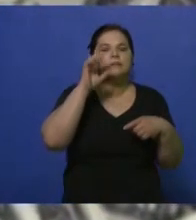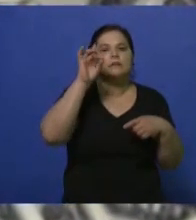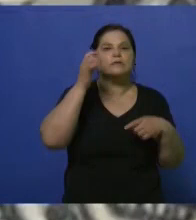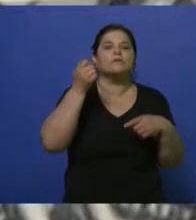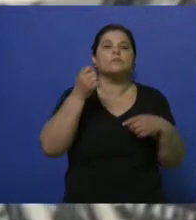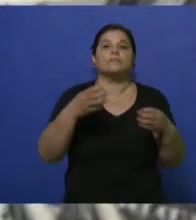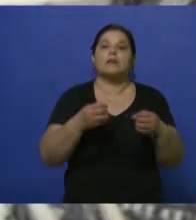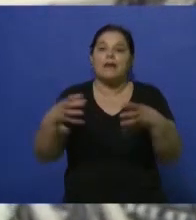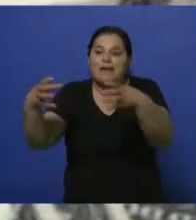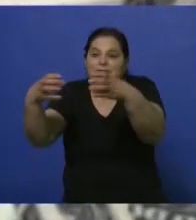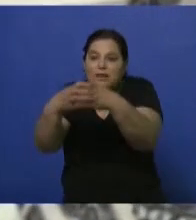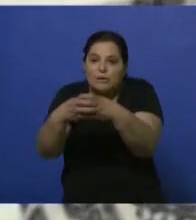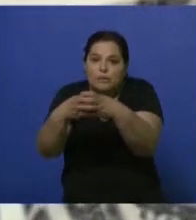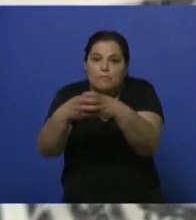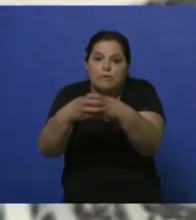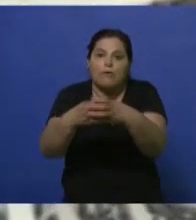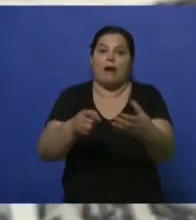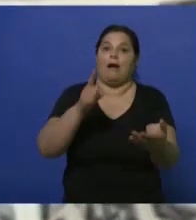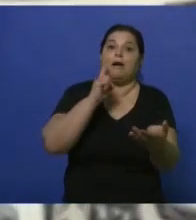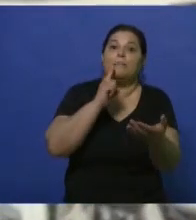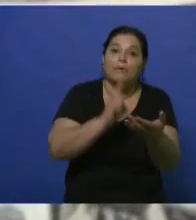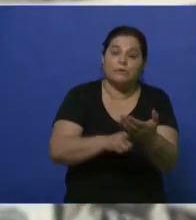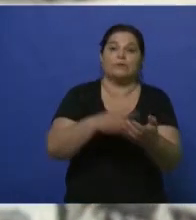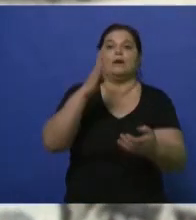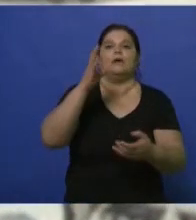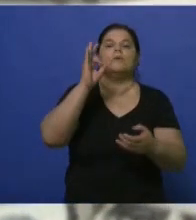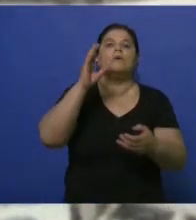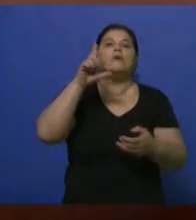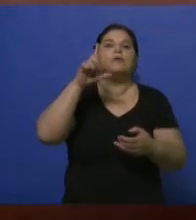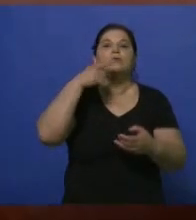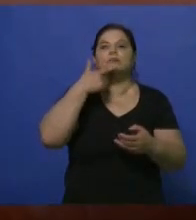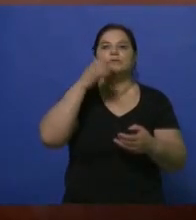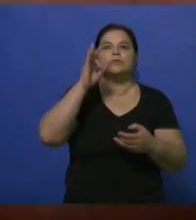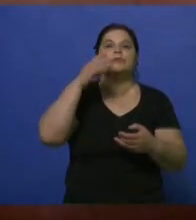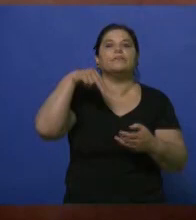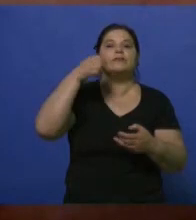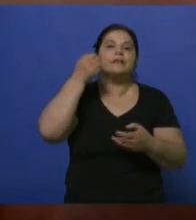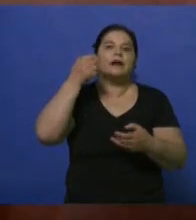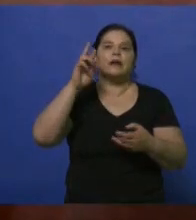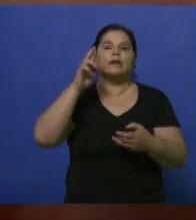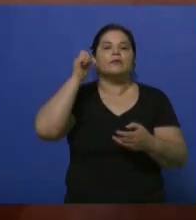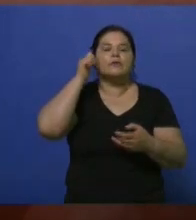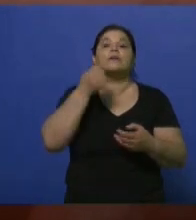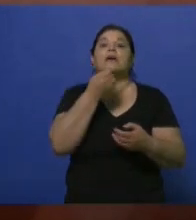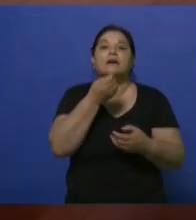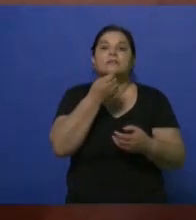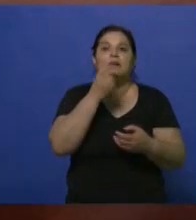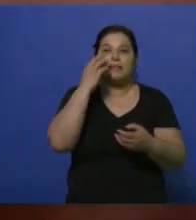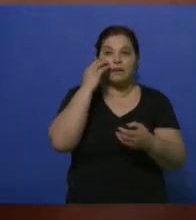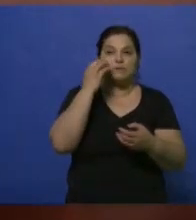ha apoyado a Bolsonaro claramente y le marca la cancha en términos de negociación. Entonces, por ejemplo, Bolsonaro va a denunciar el Acuerdo de